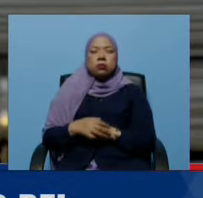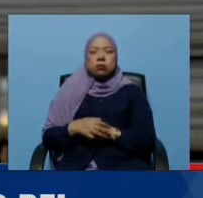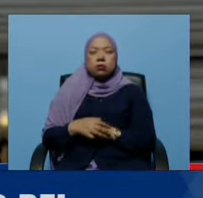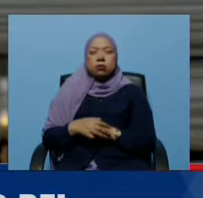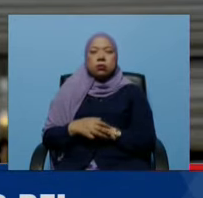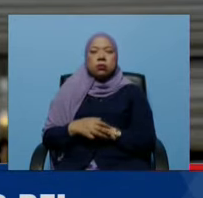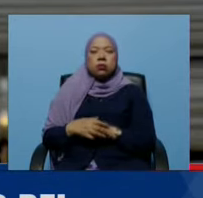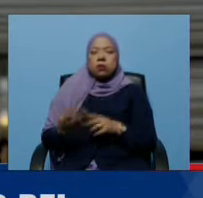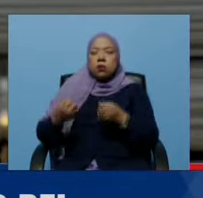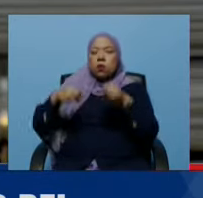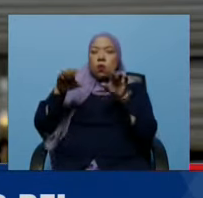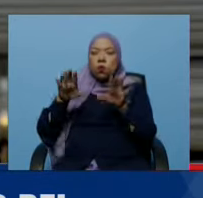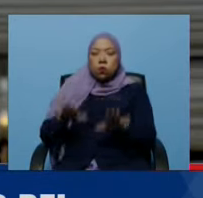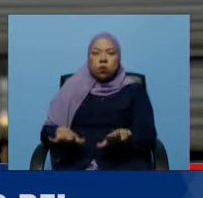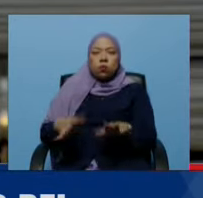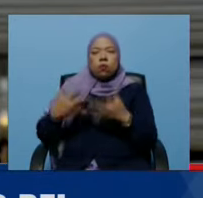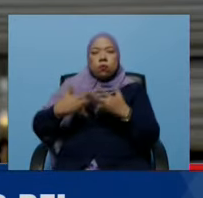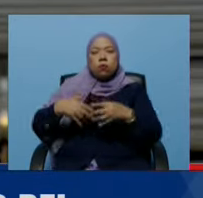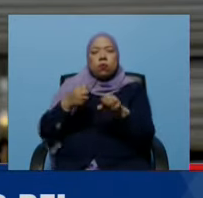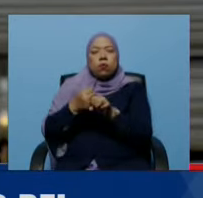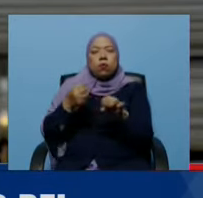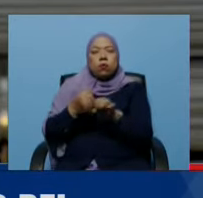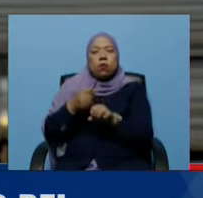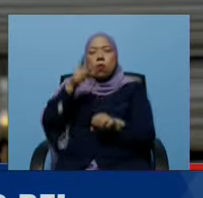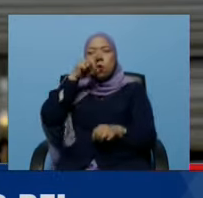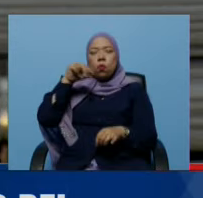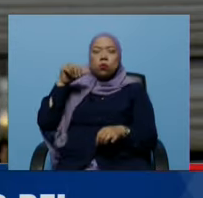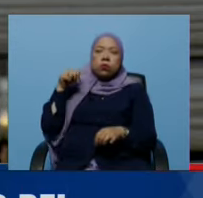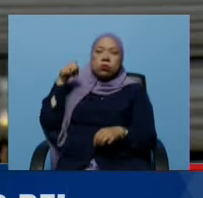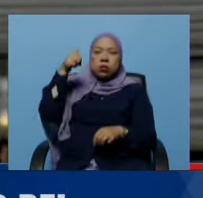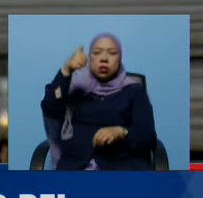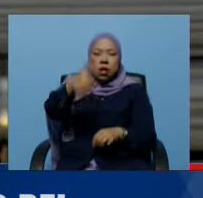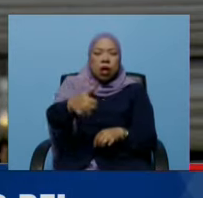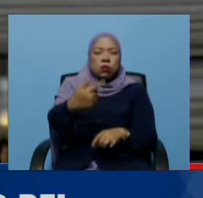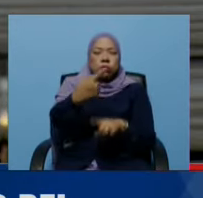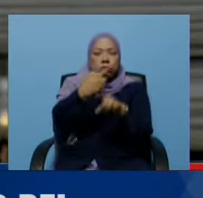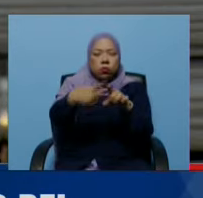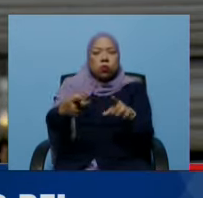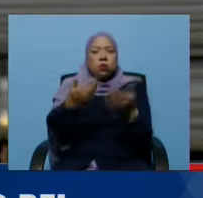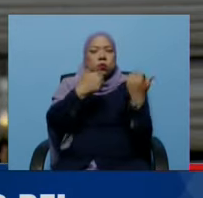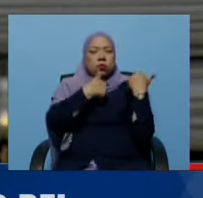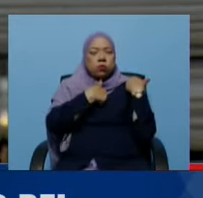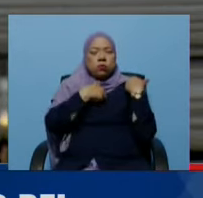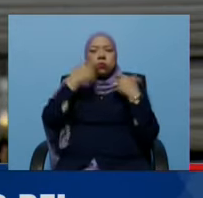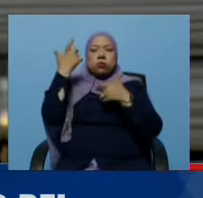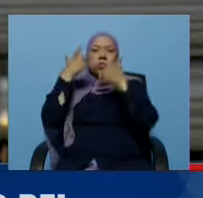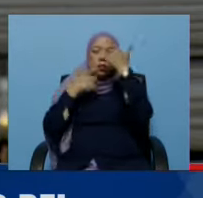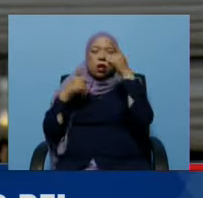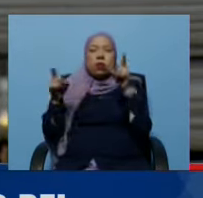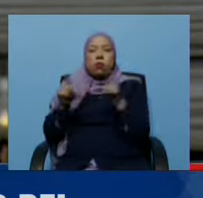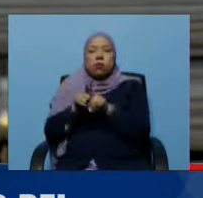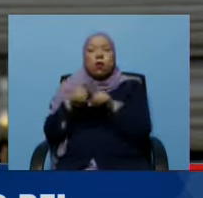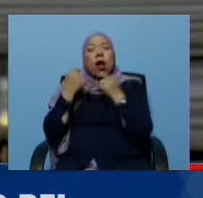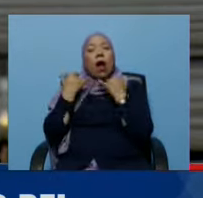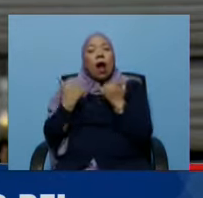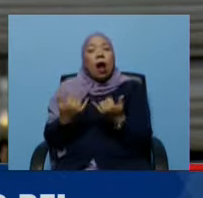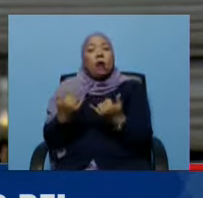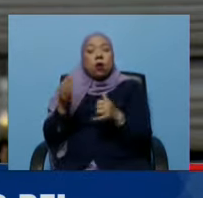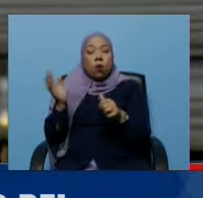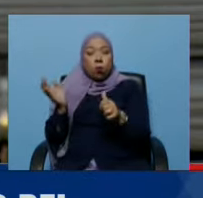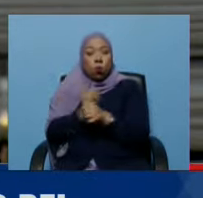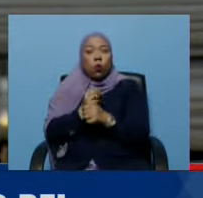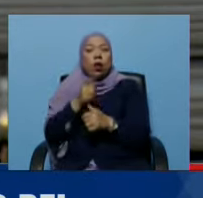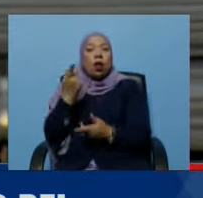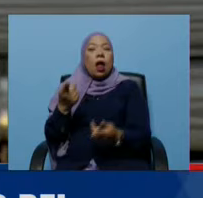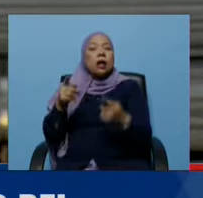que fue abandonado ese empeño durante mucho tiempo y lo rescató el comandante Hugo Chávez, y ahora nosotros, con